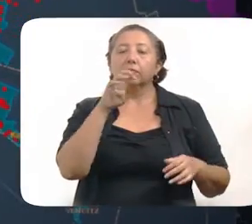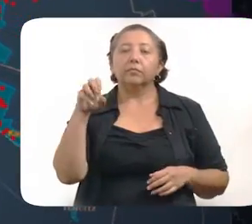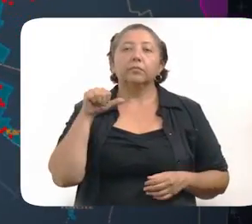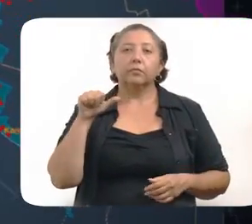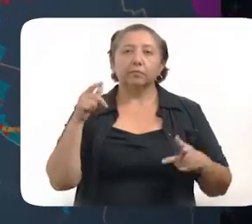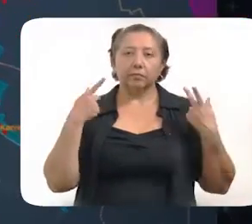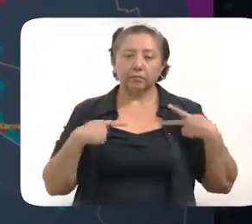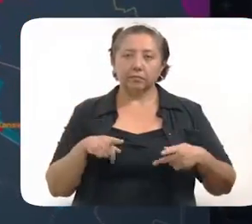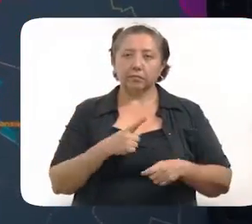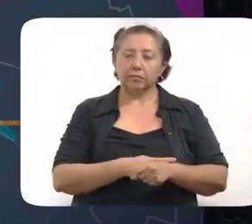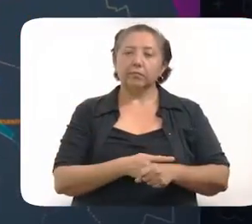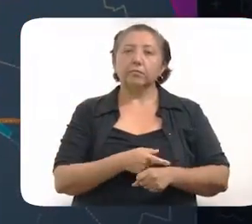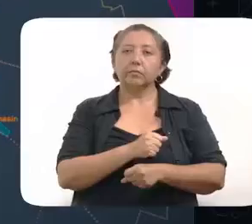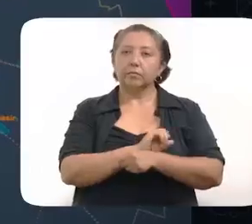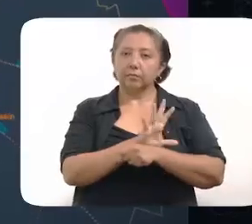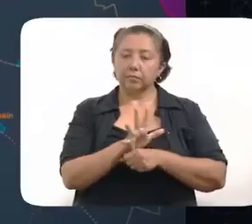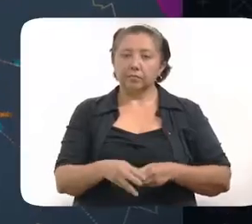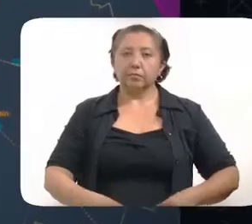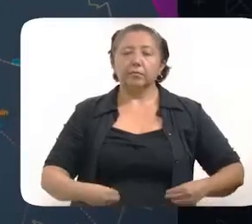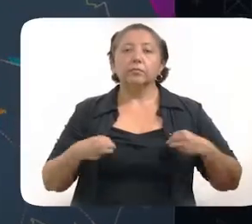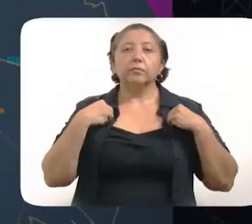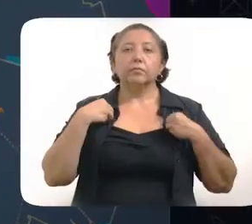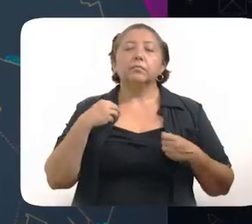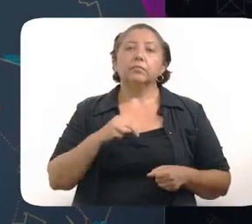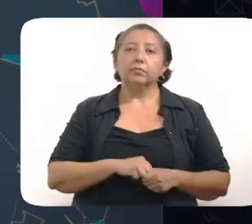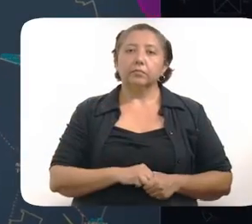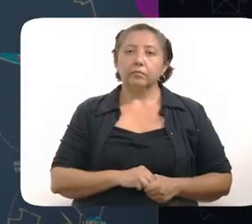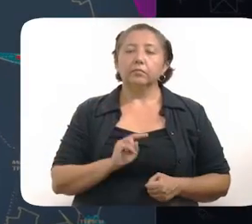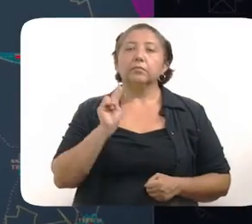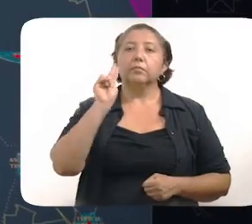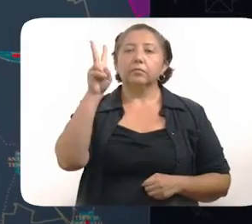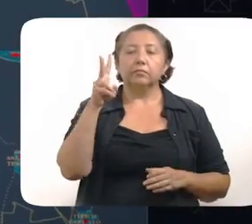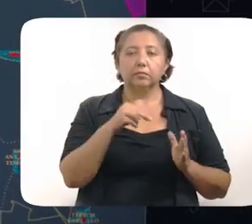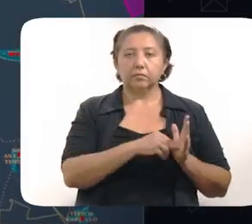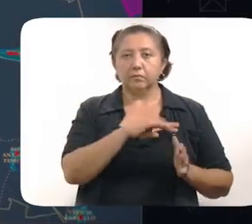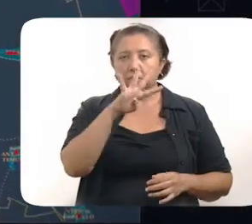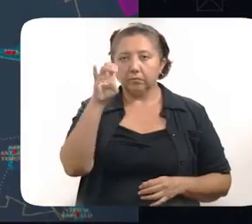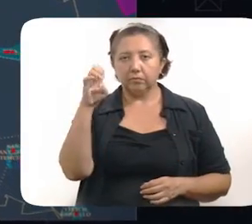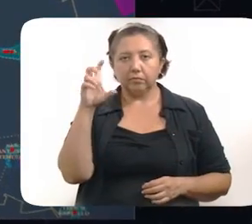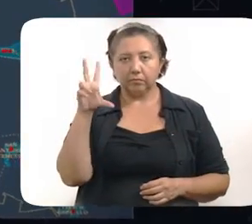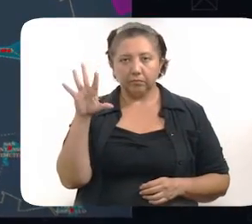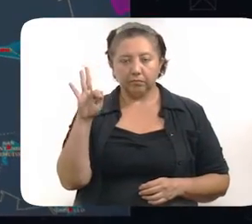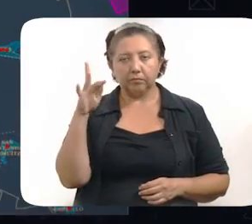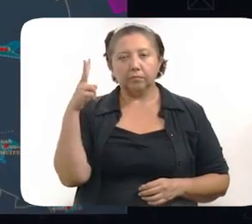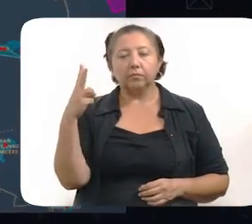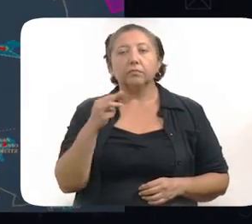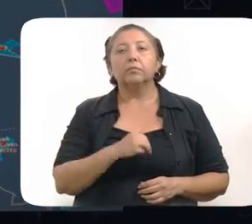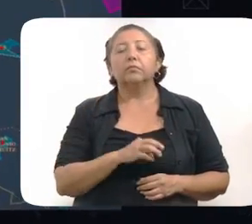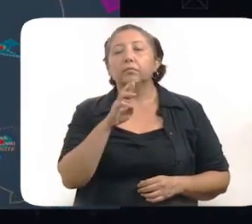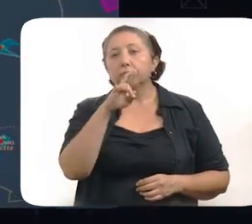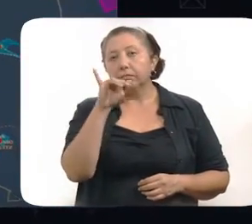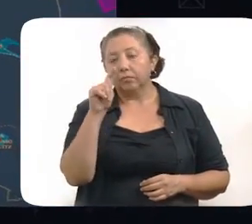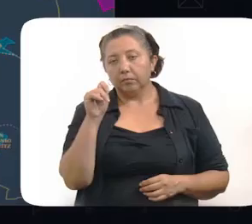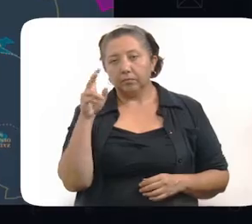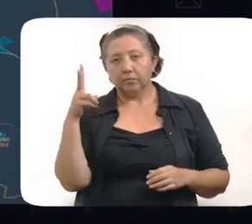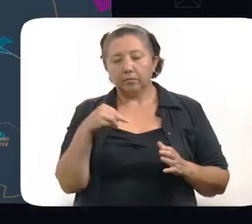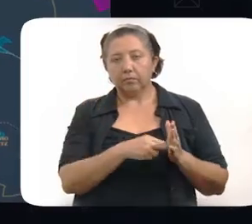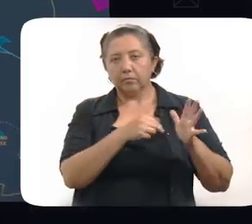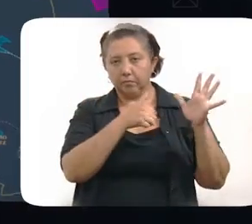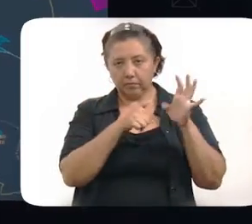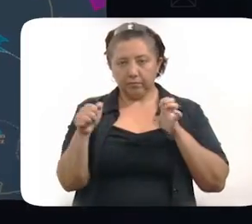personas contagiadas de coronavirus la zona norte de 2.443 en la zona oriente de